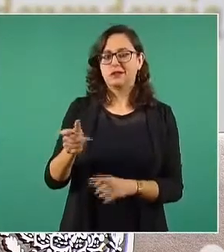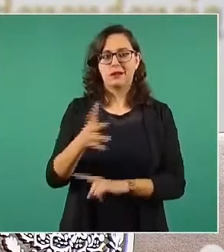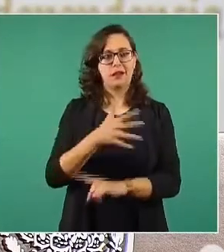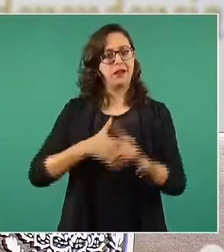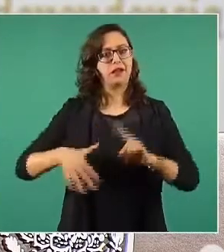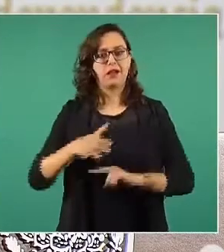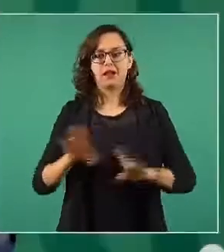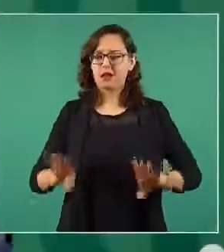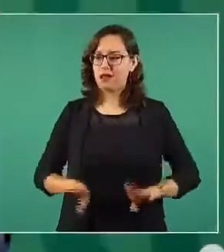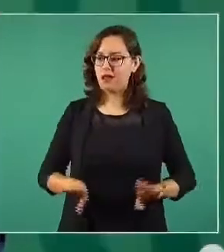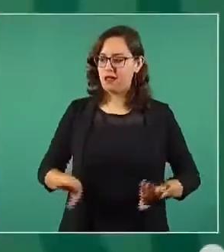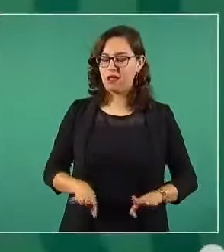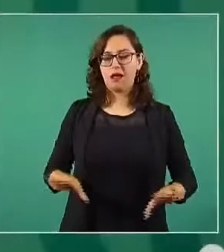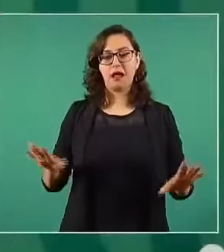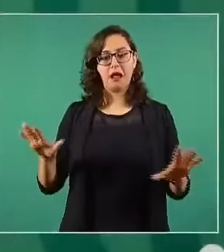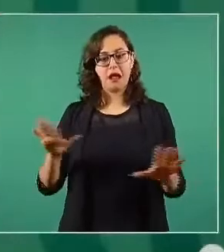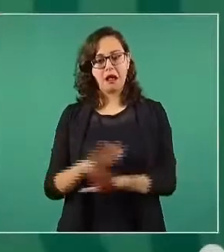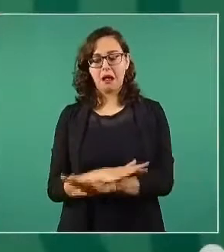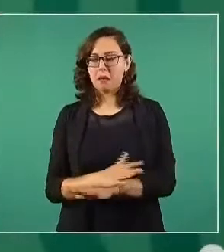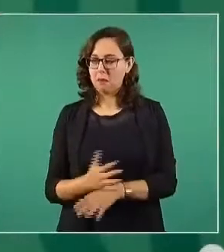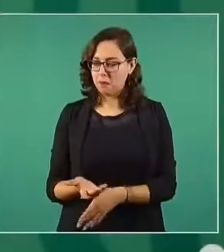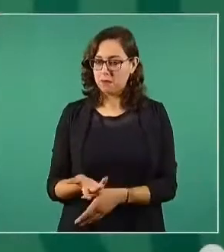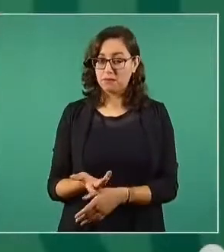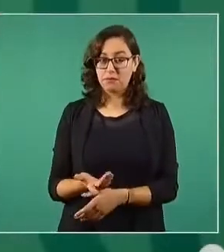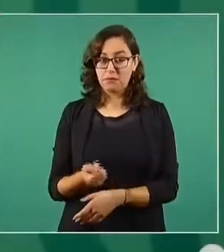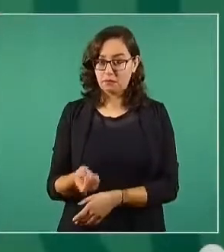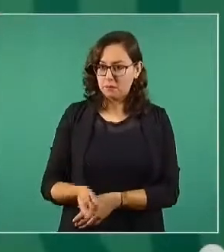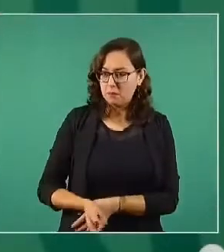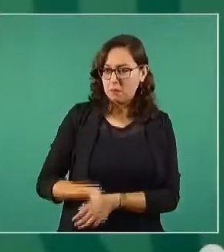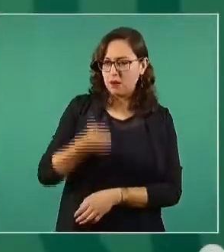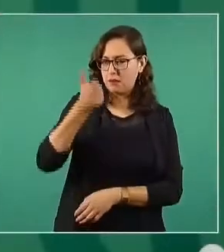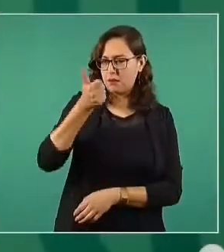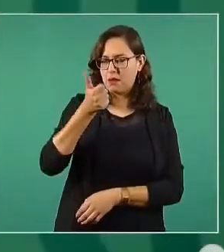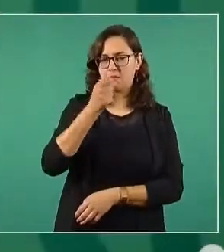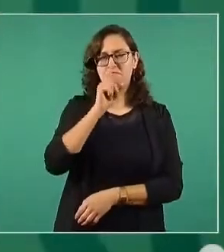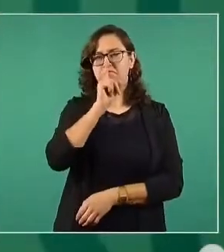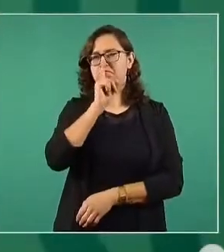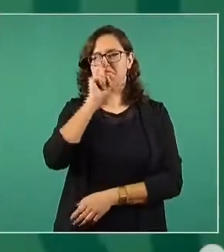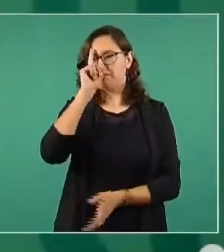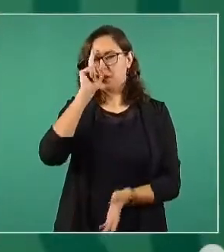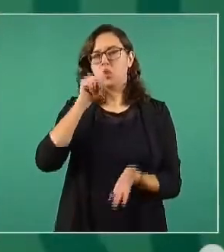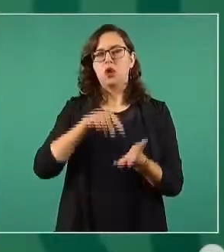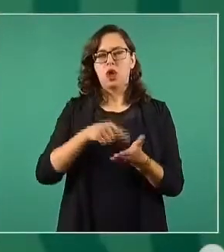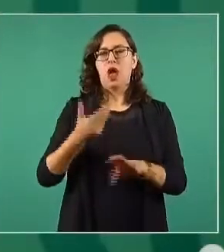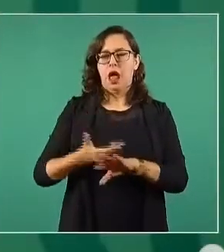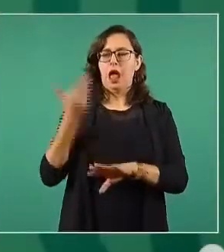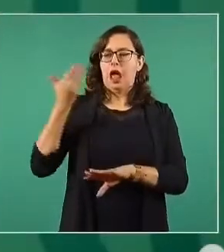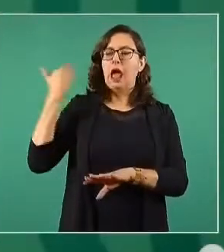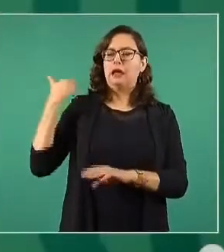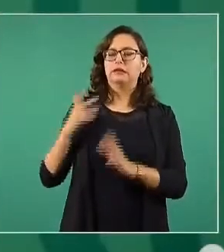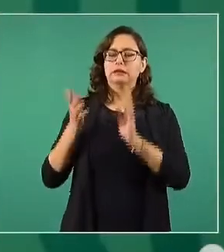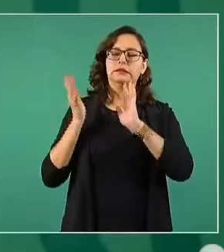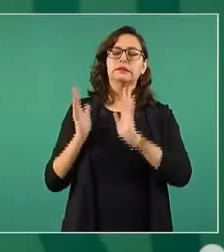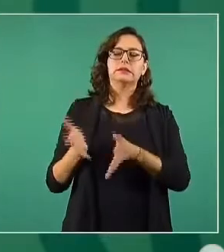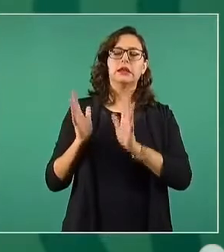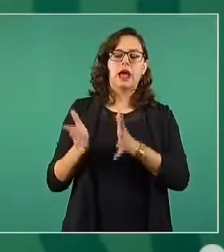No creo que sea el primero. Ya seguramente han habido